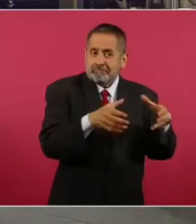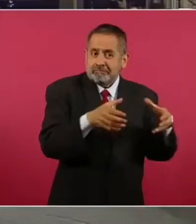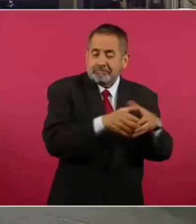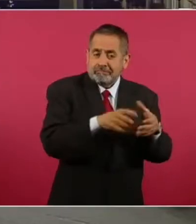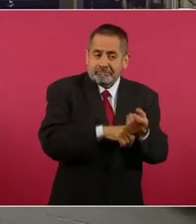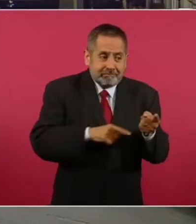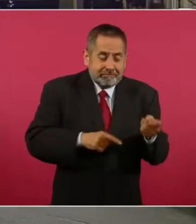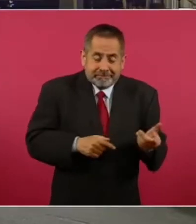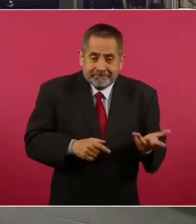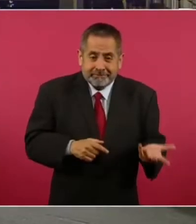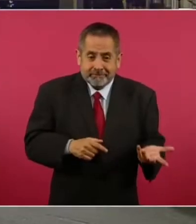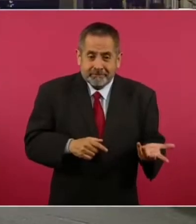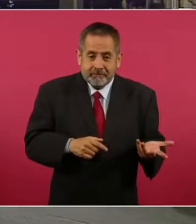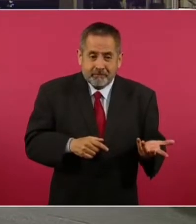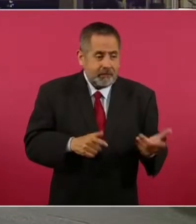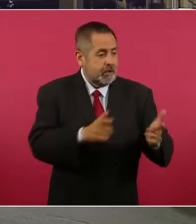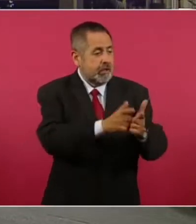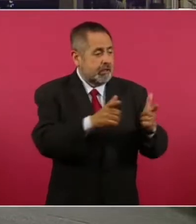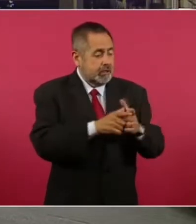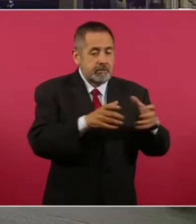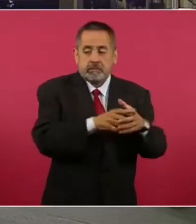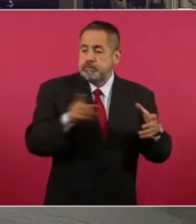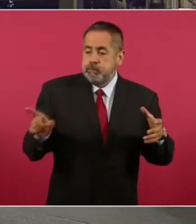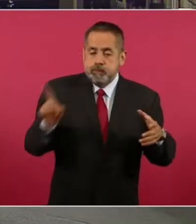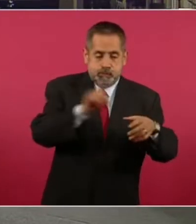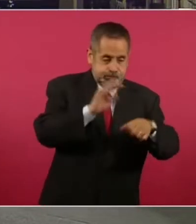de un grupo de la delincuencia.